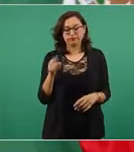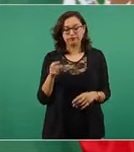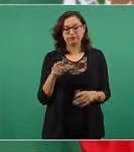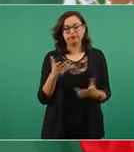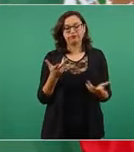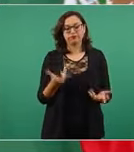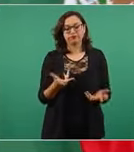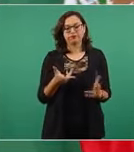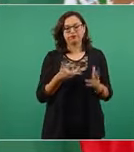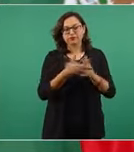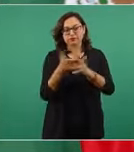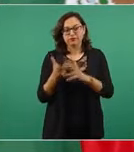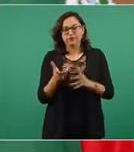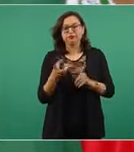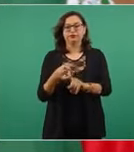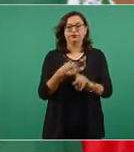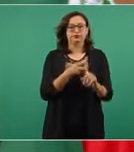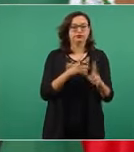la represión.